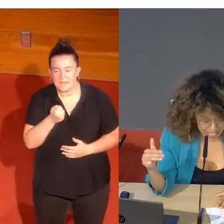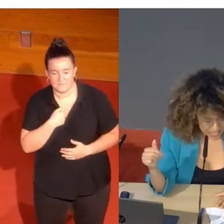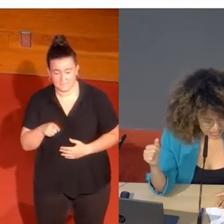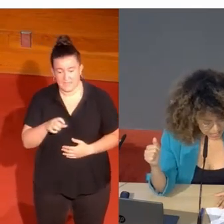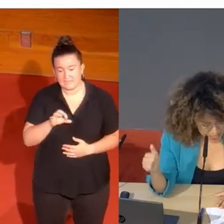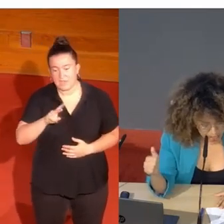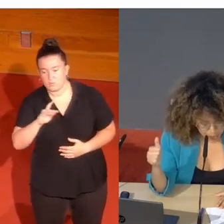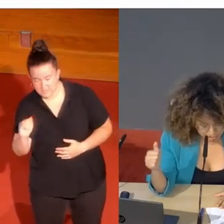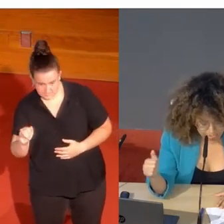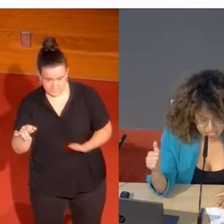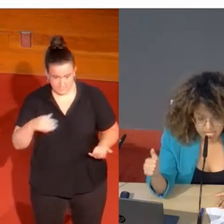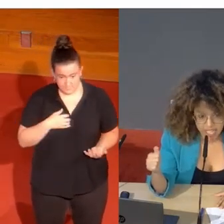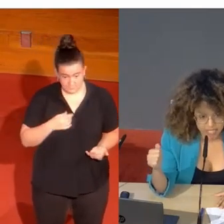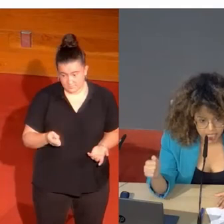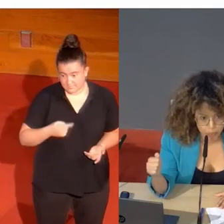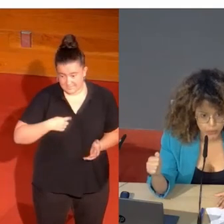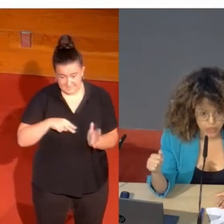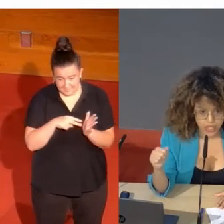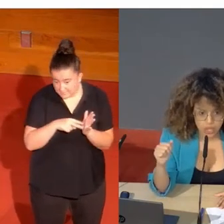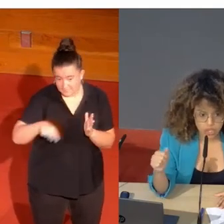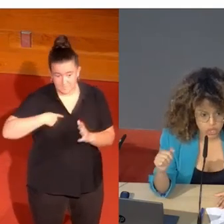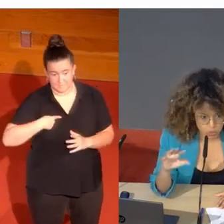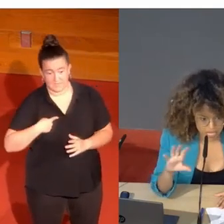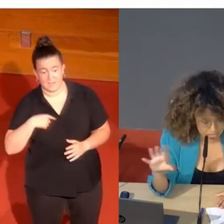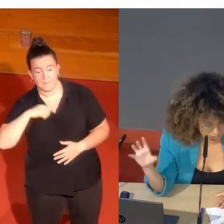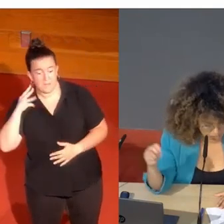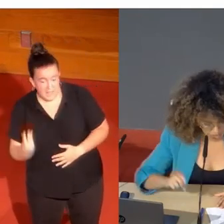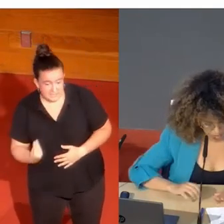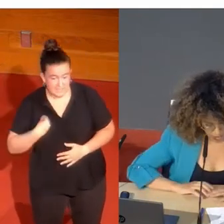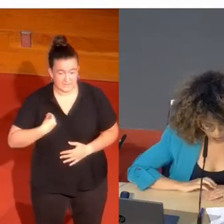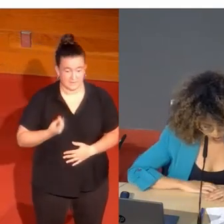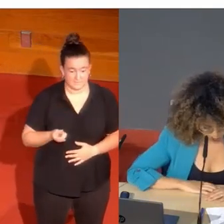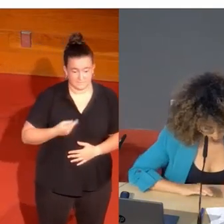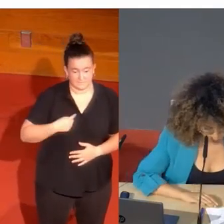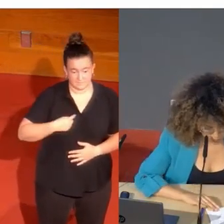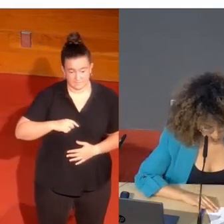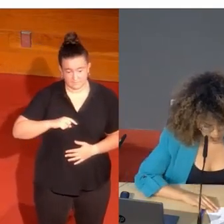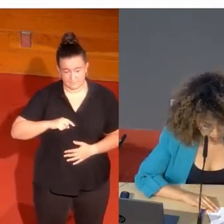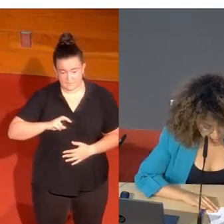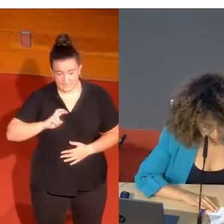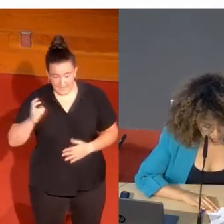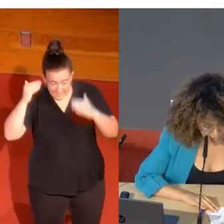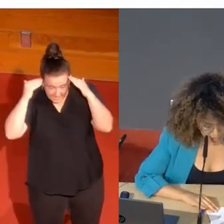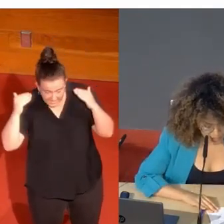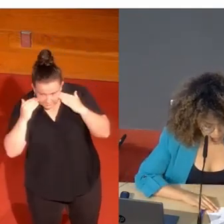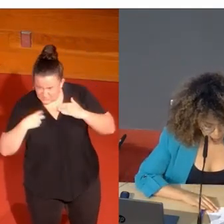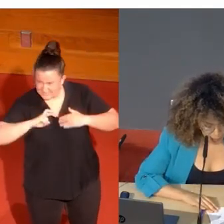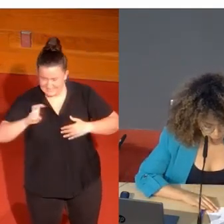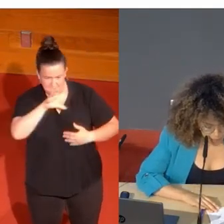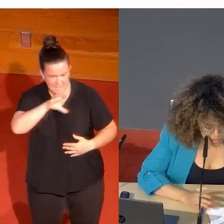Palestina iraq bahrein Siria y Egipto todos estos países están tenidos de rojo y